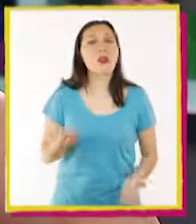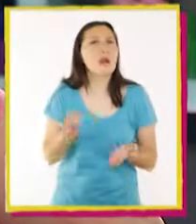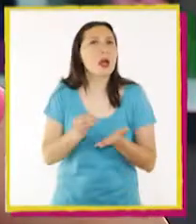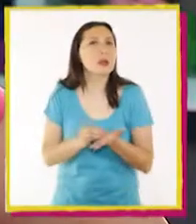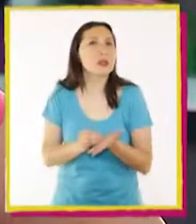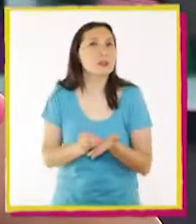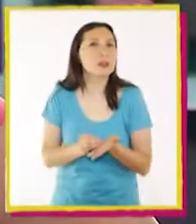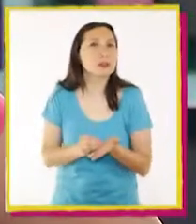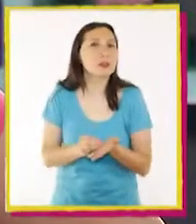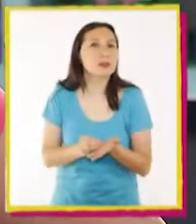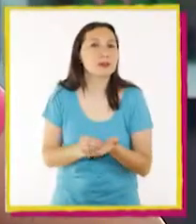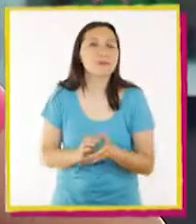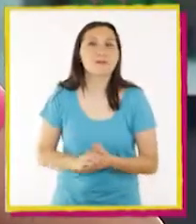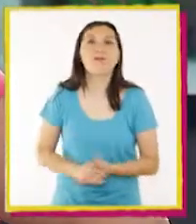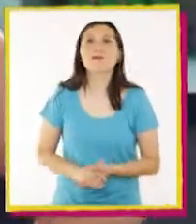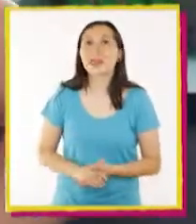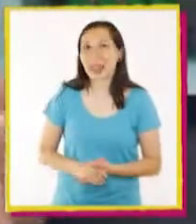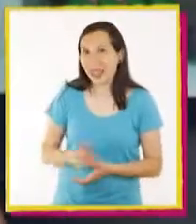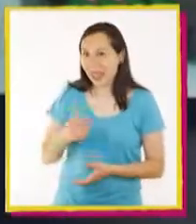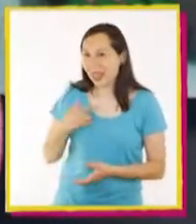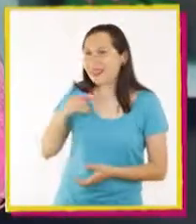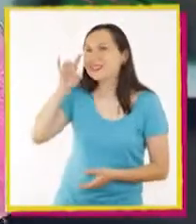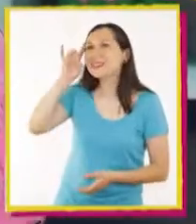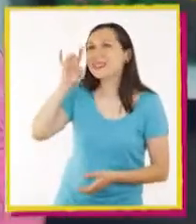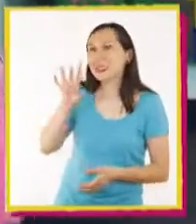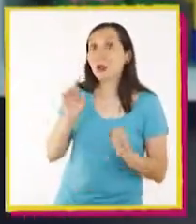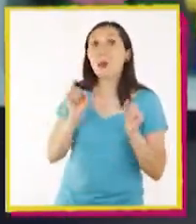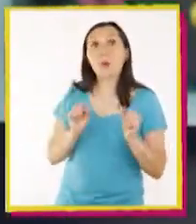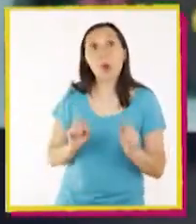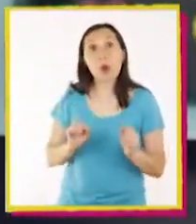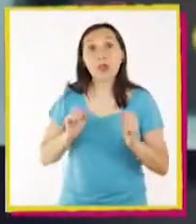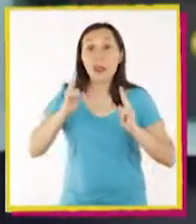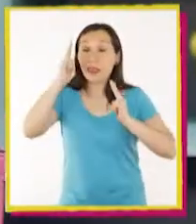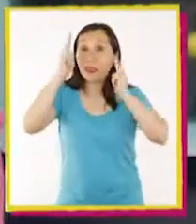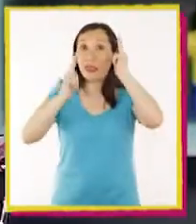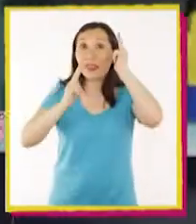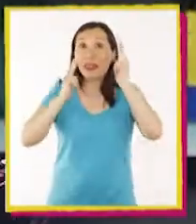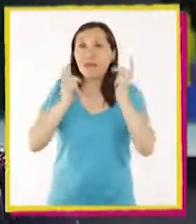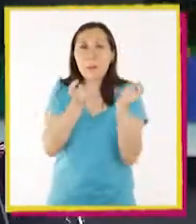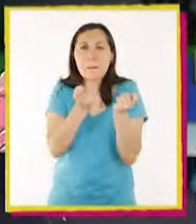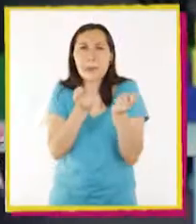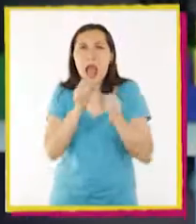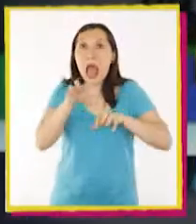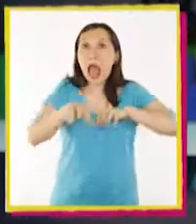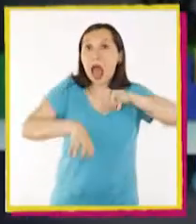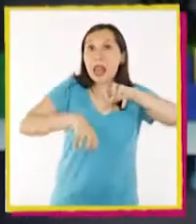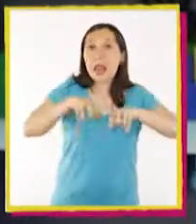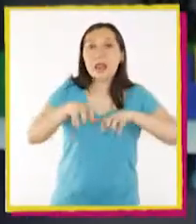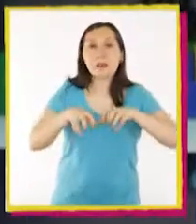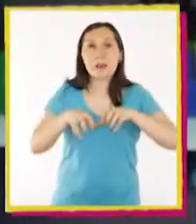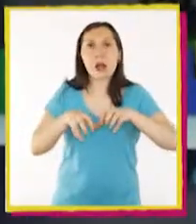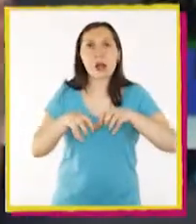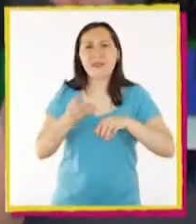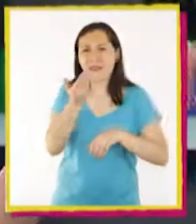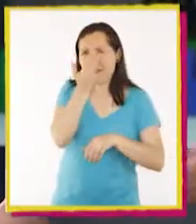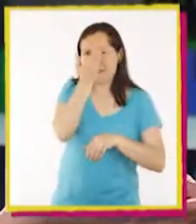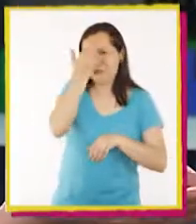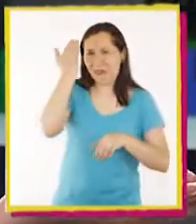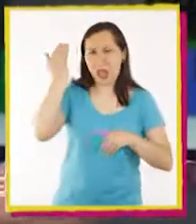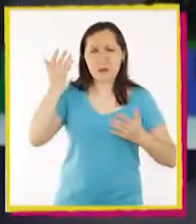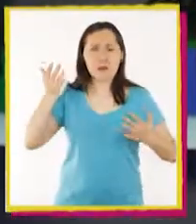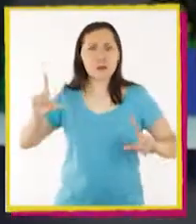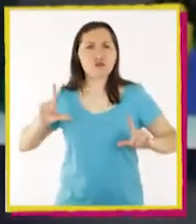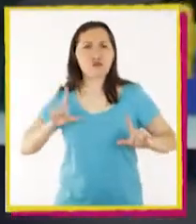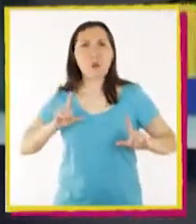¿Qué más puede ser? Ya sé. Puede ser que esté disfrazado de un tipo de animal que es muy